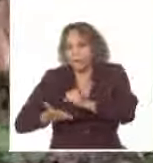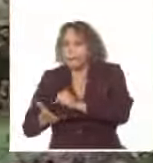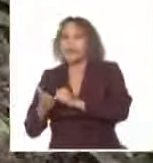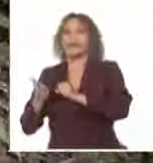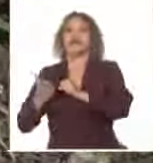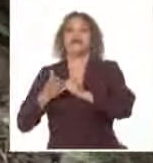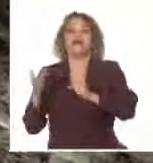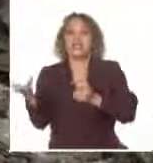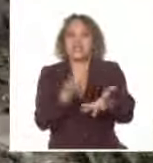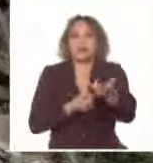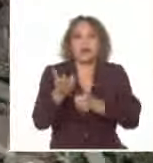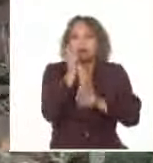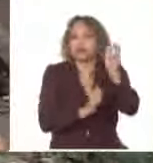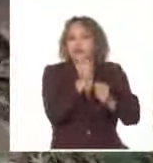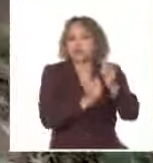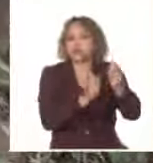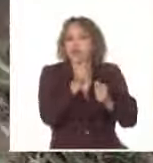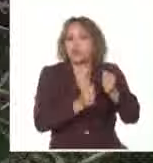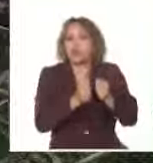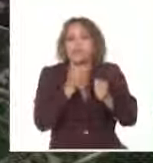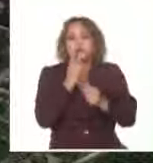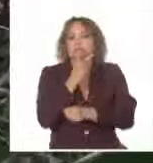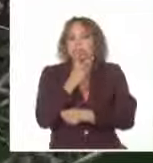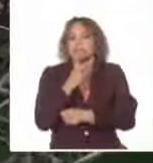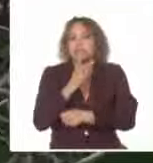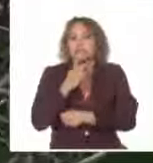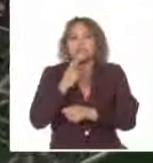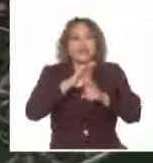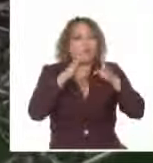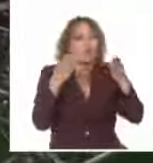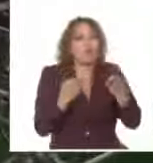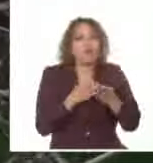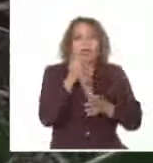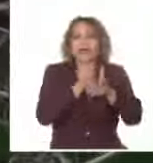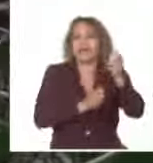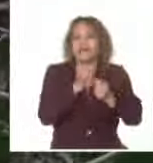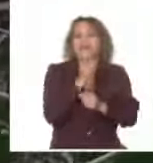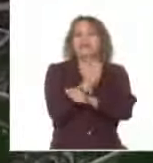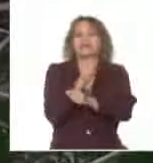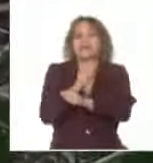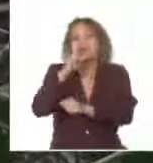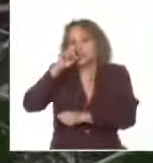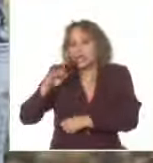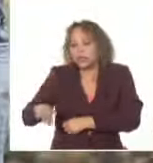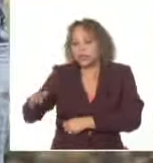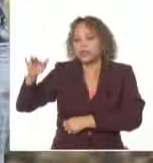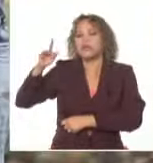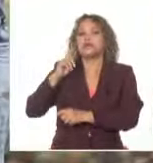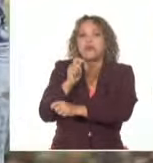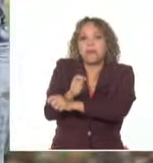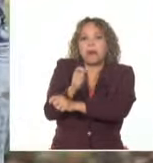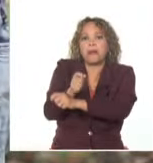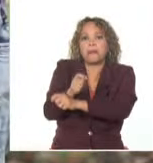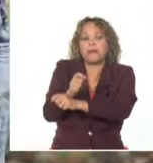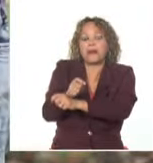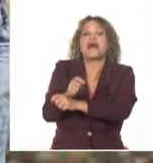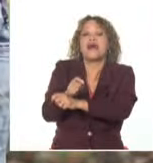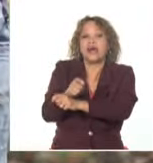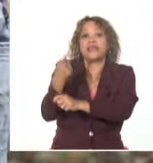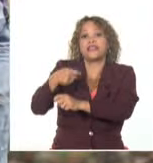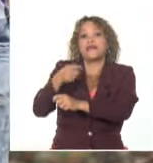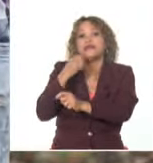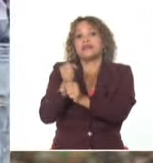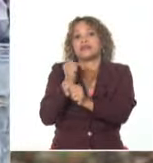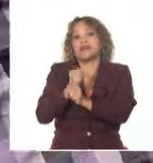recojo café, yo le doy todas las tensiones culturales al café y voy enseñando a los más pequeños que vienen detrás de nosotros. Hay que trabajar la tierra para